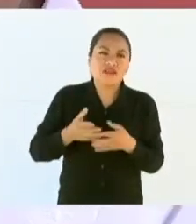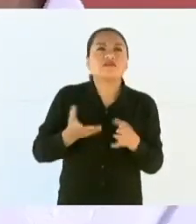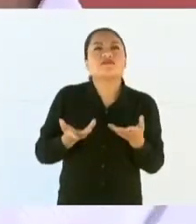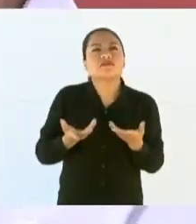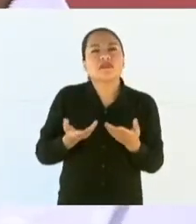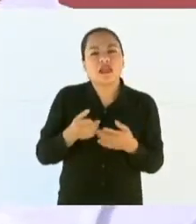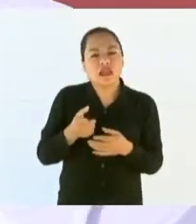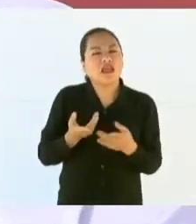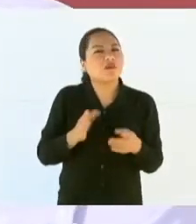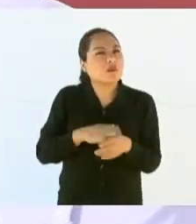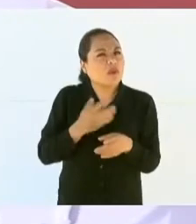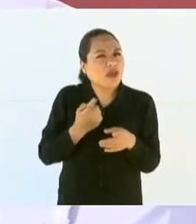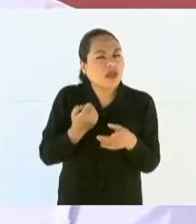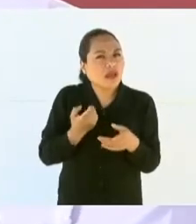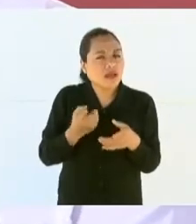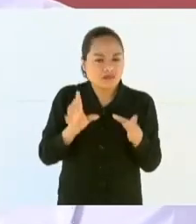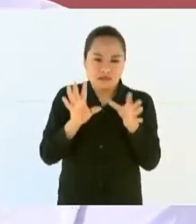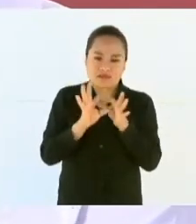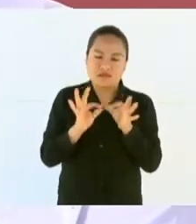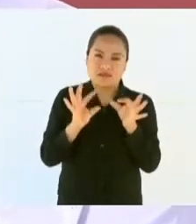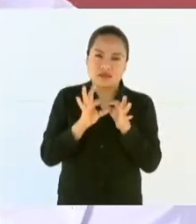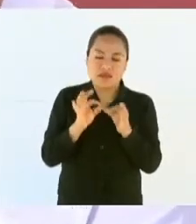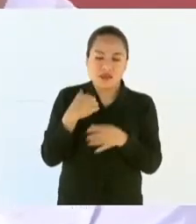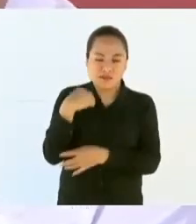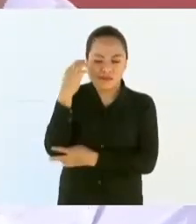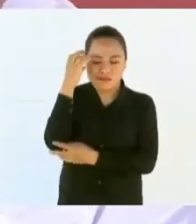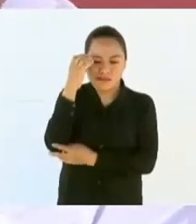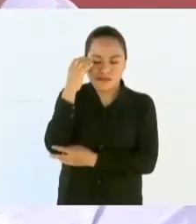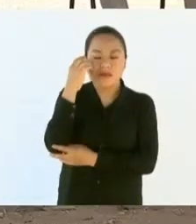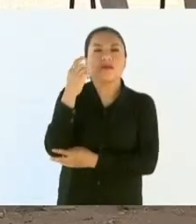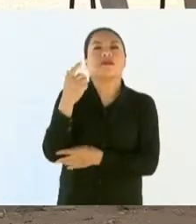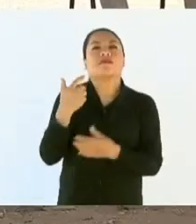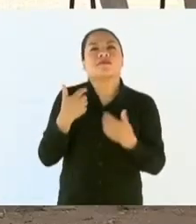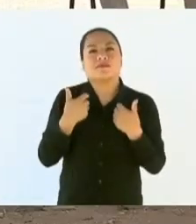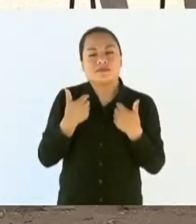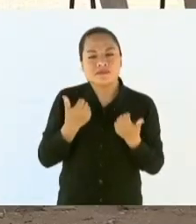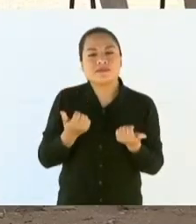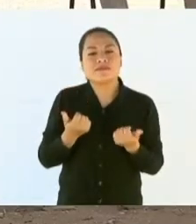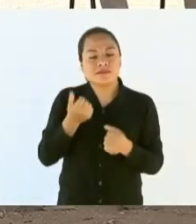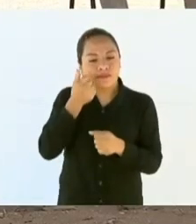explicación que he encontrado